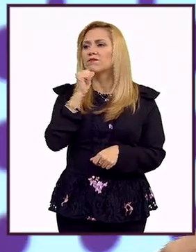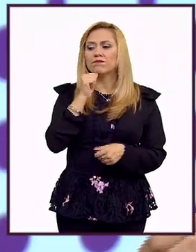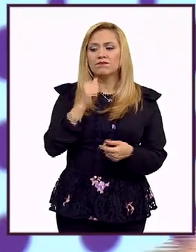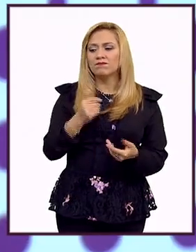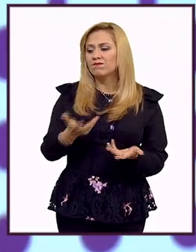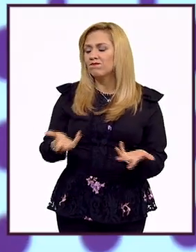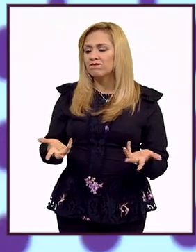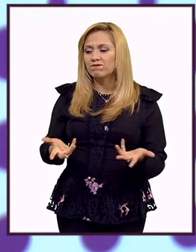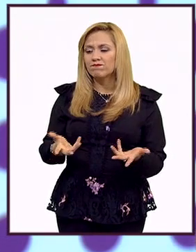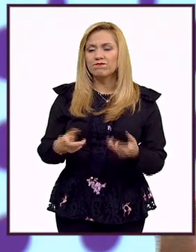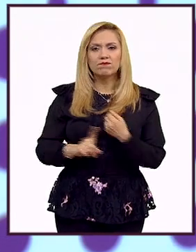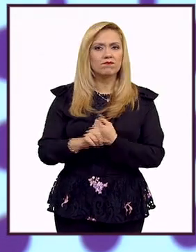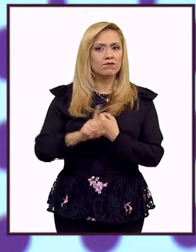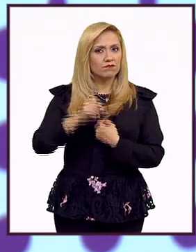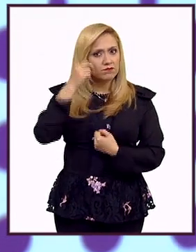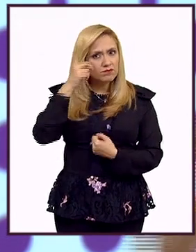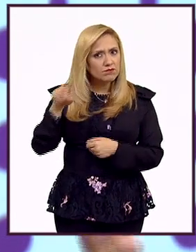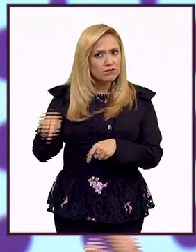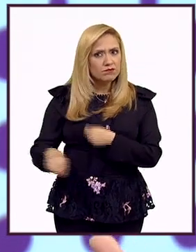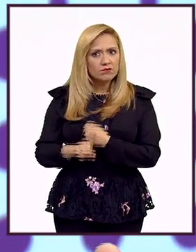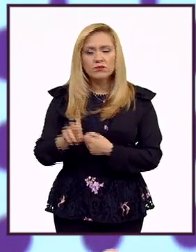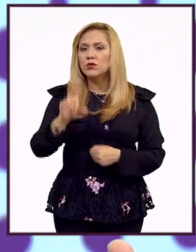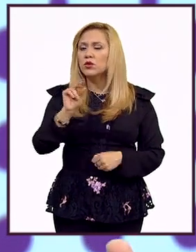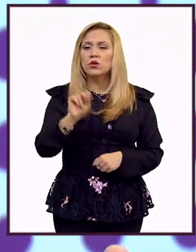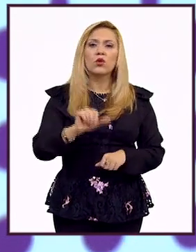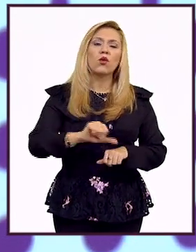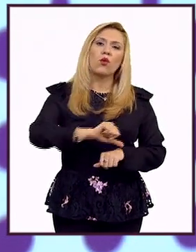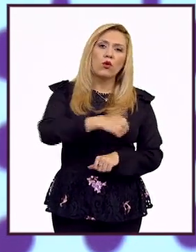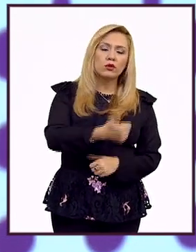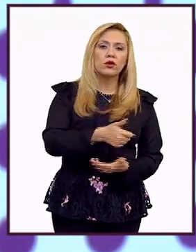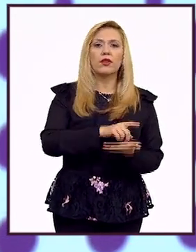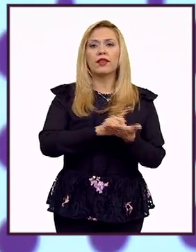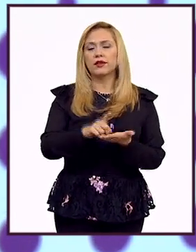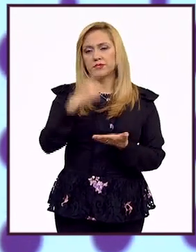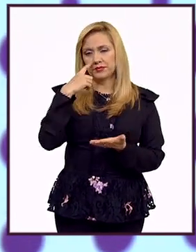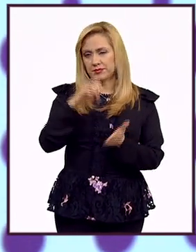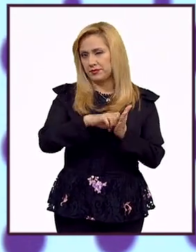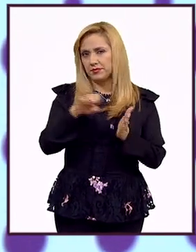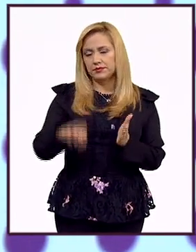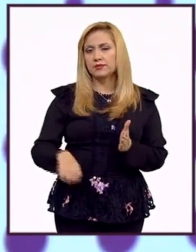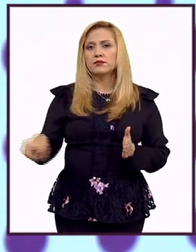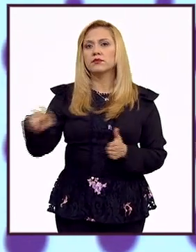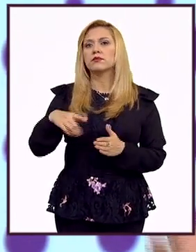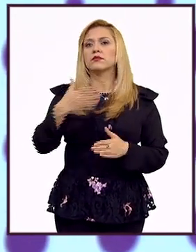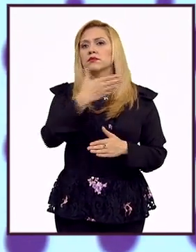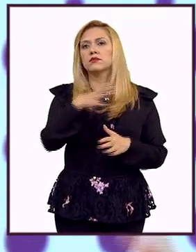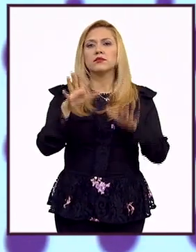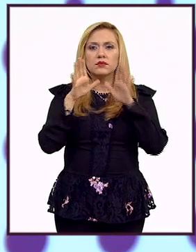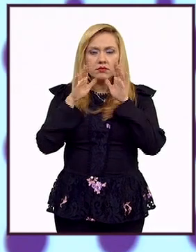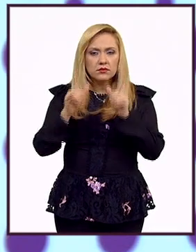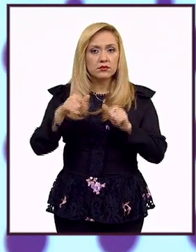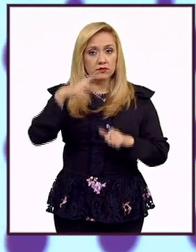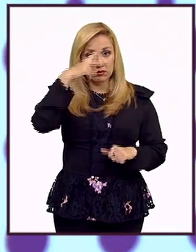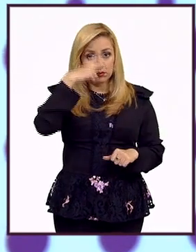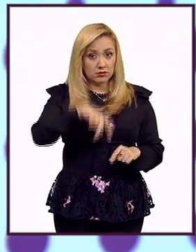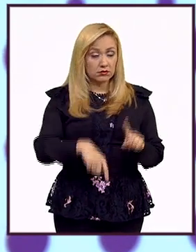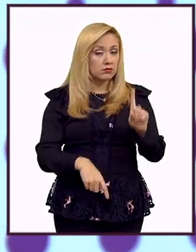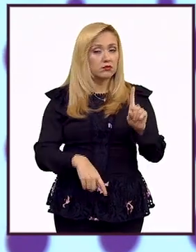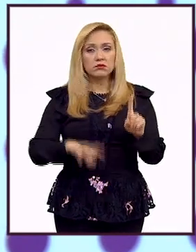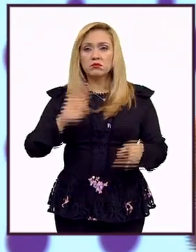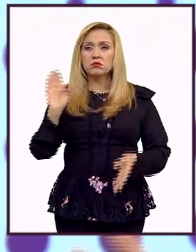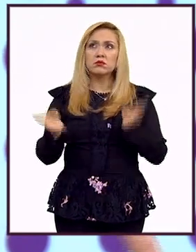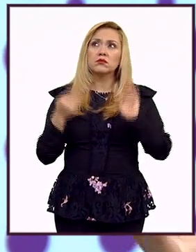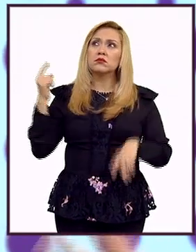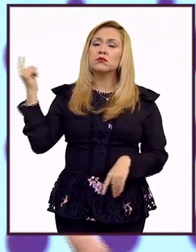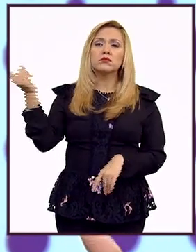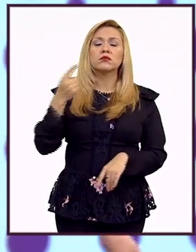tierra, sino a la posibilidad de no acceder a otro tipo de derechos. El campesinado también, no solo mexicano, sino también del mundo,